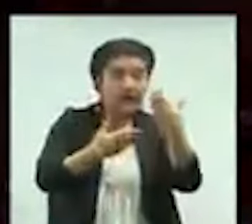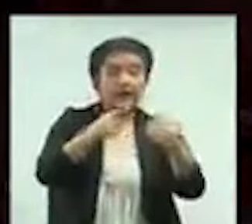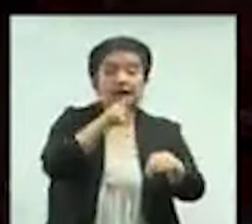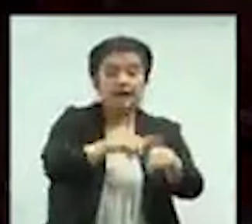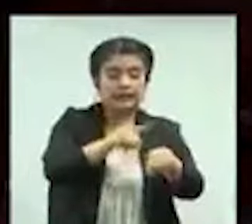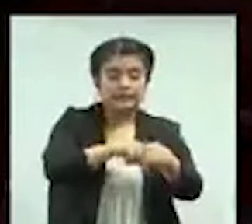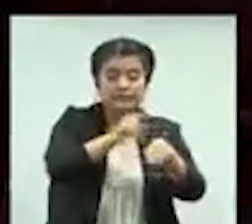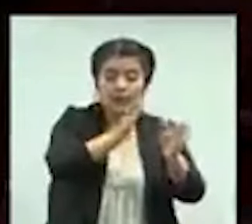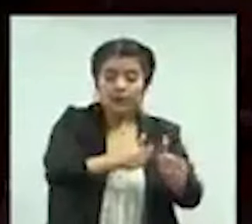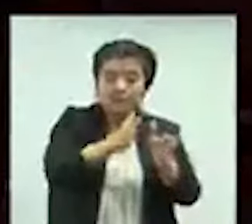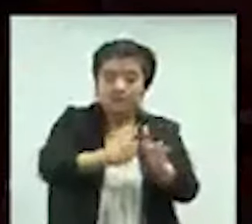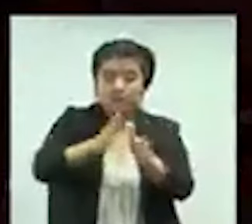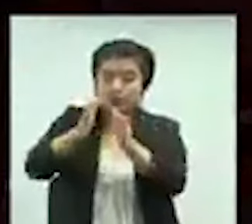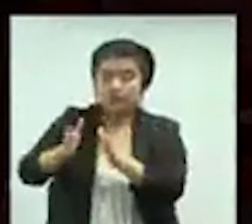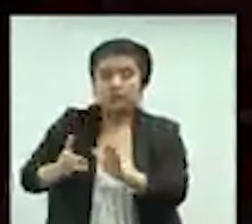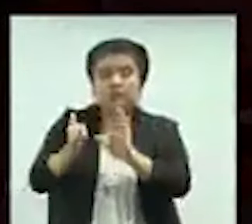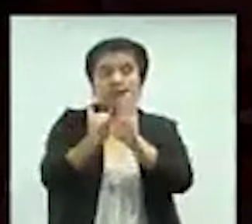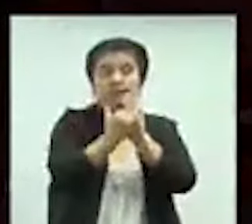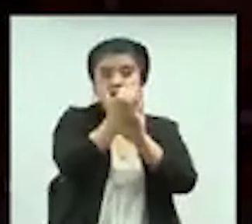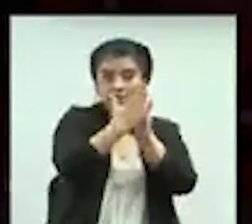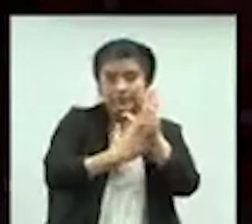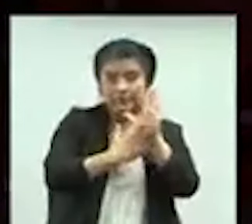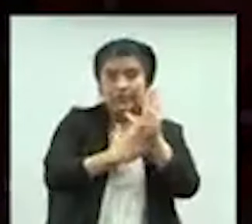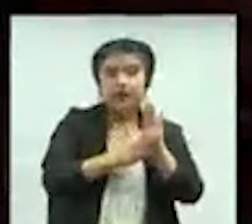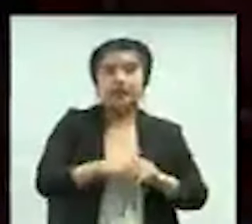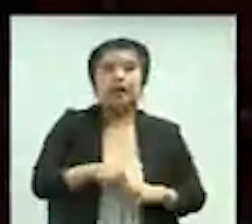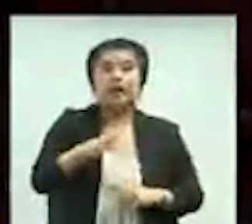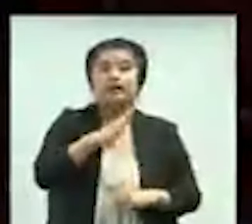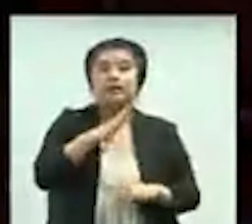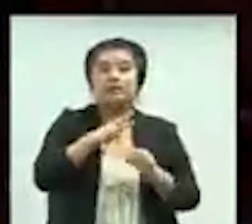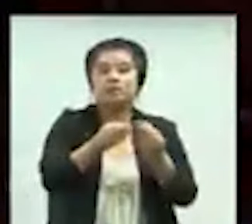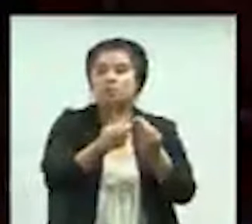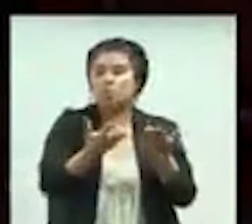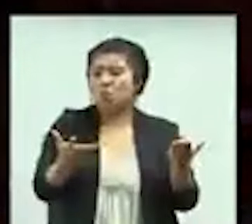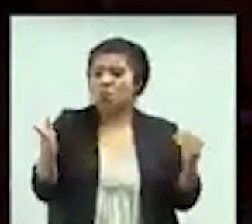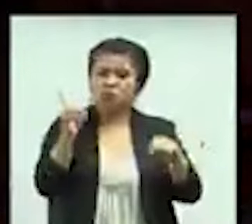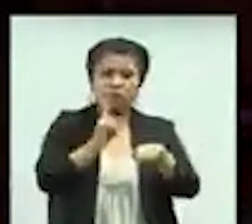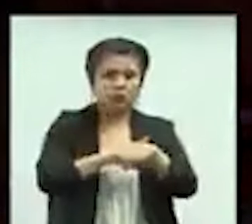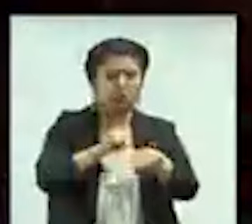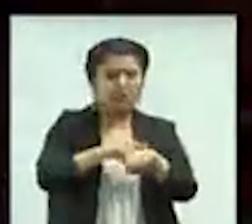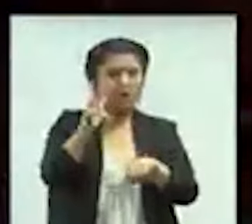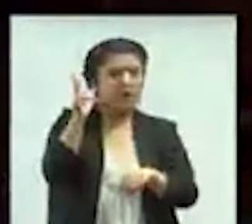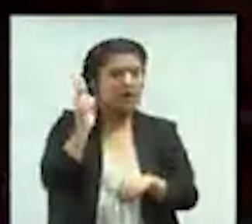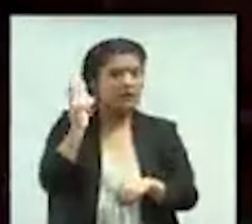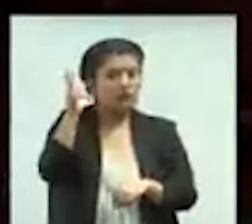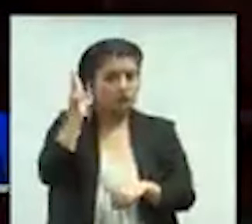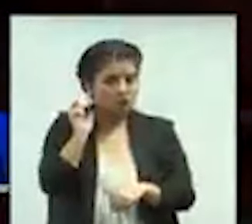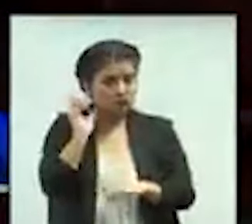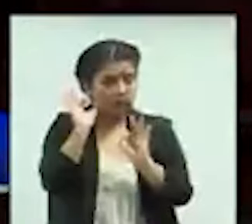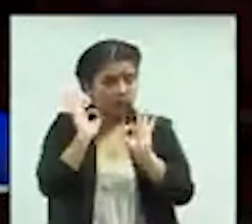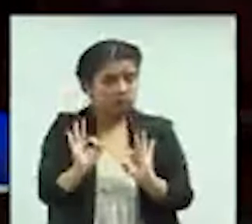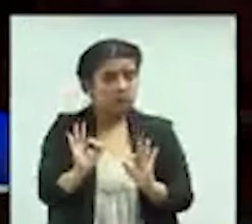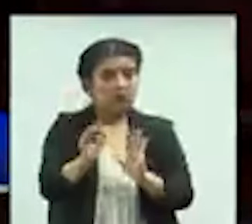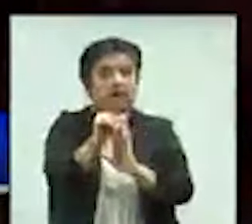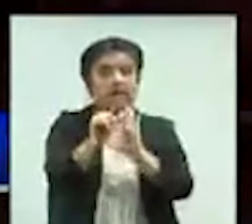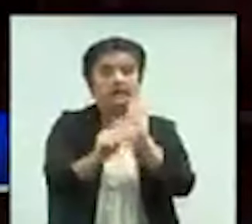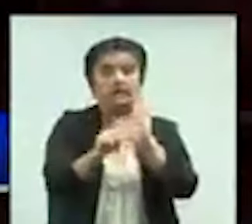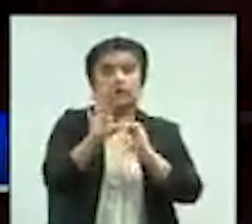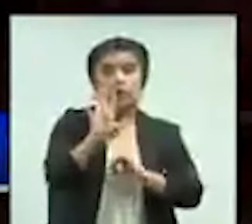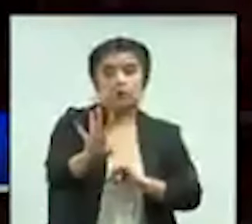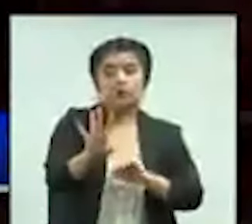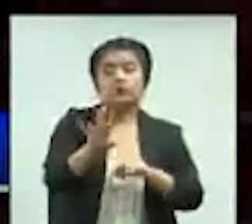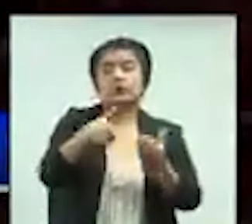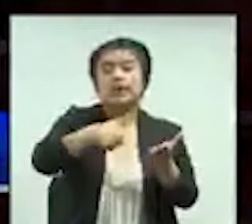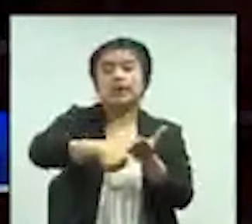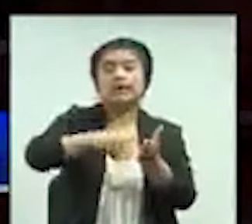orden que se establece. Yo creo que aquí tenemos el tiempo suficiente para poderlo escuchar. Artículo 4 de la Carta de